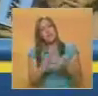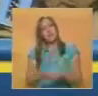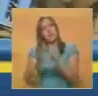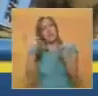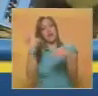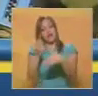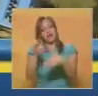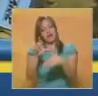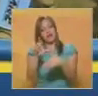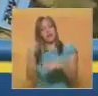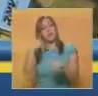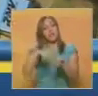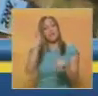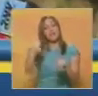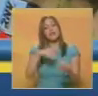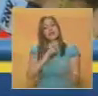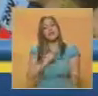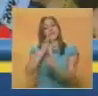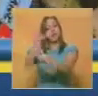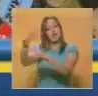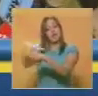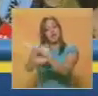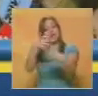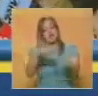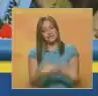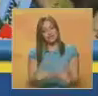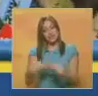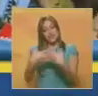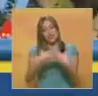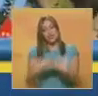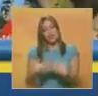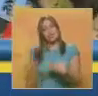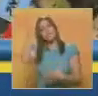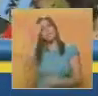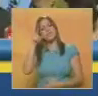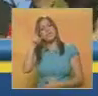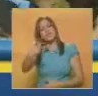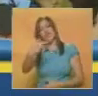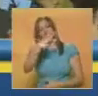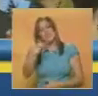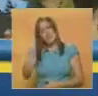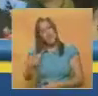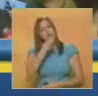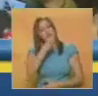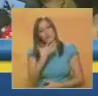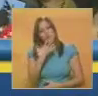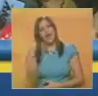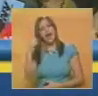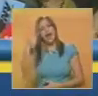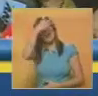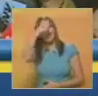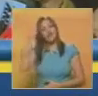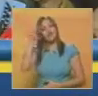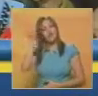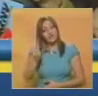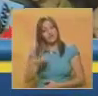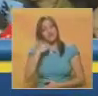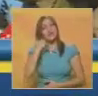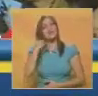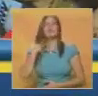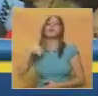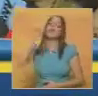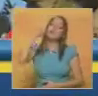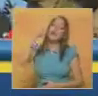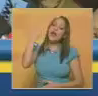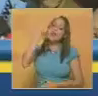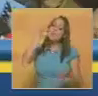latina' además de la refuerza al gobierno estadounidense por catalogar del no grata' a la cónsul de venezuela vale recordar